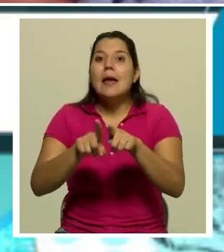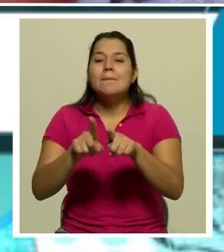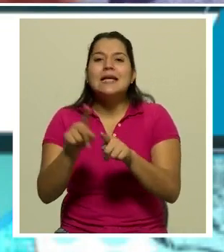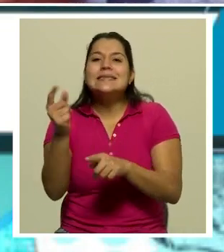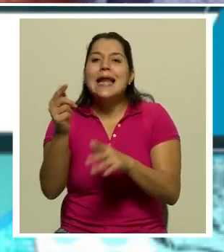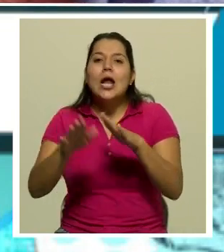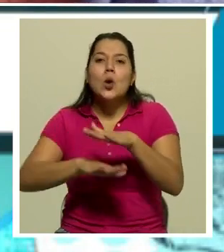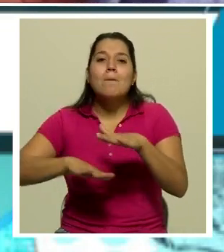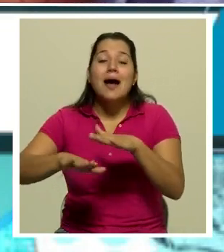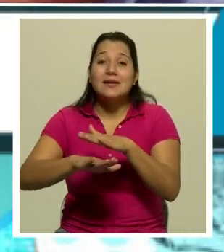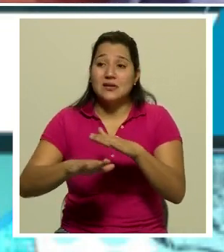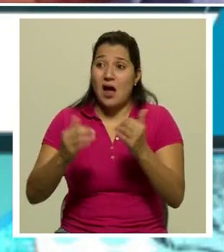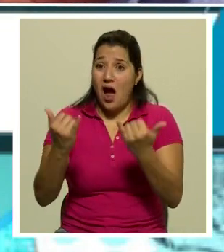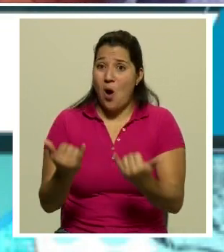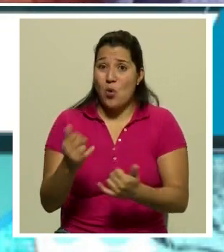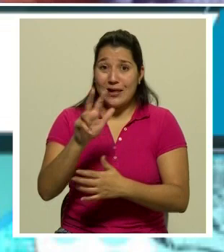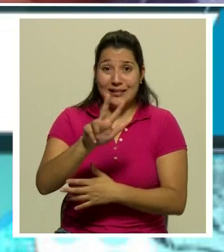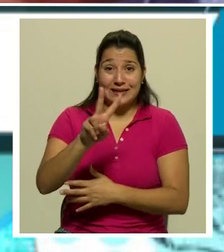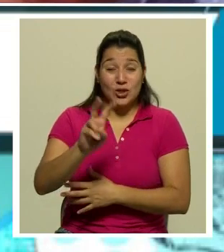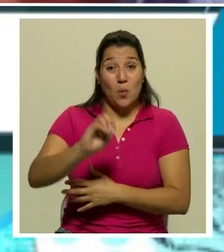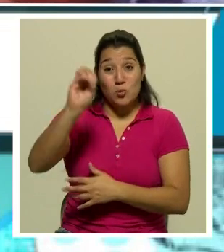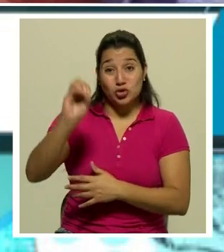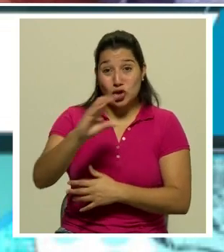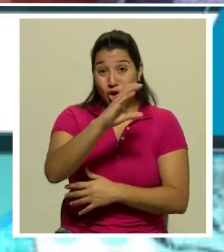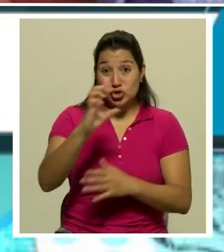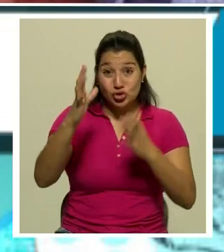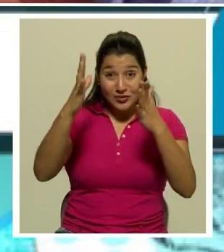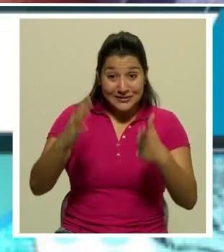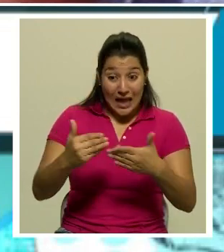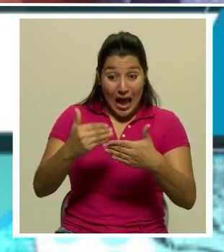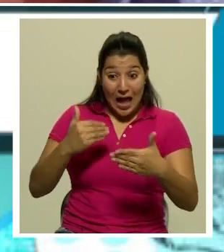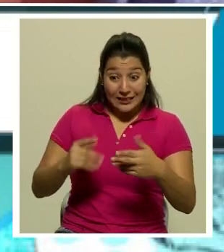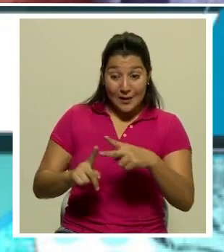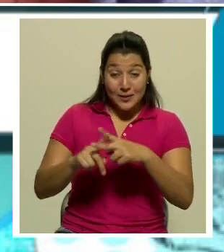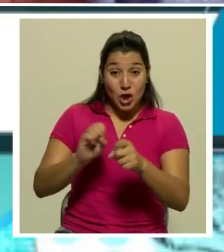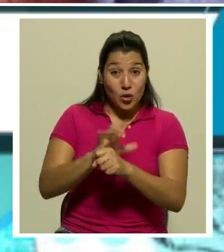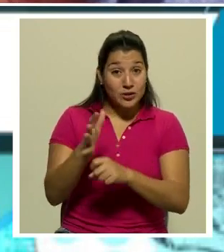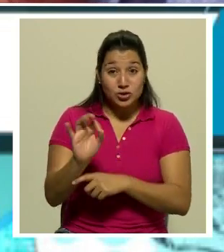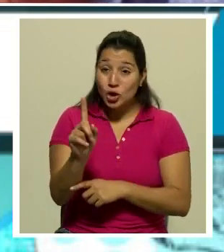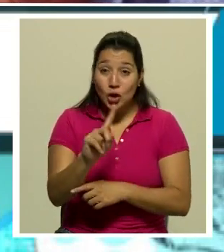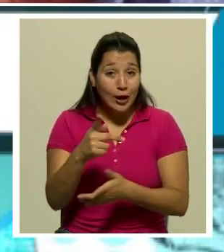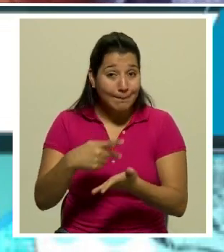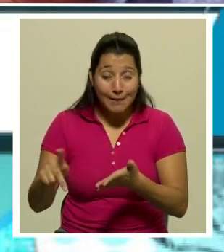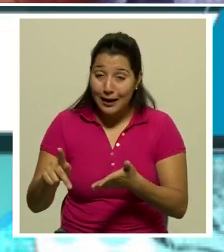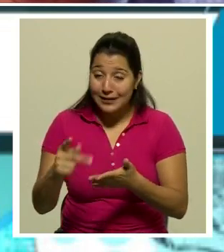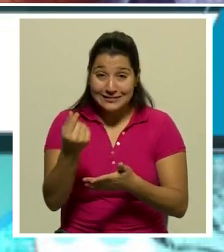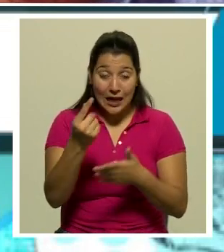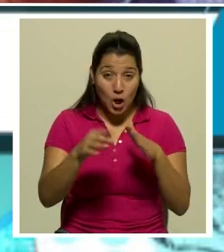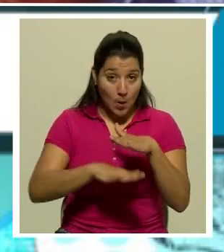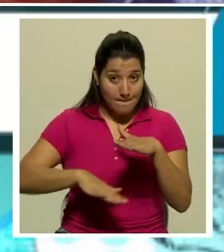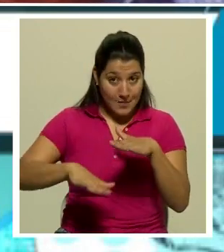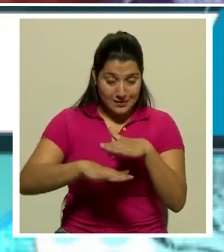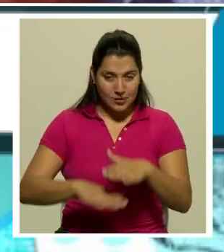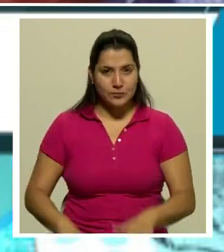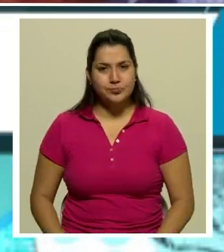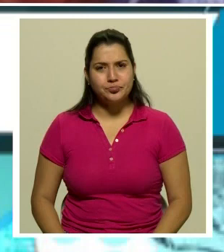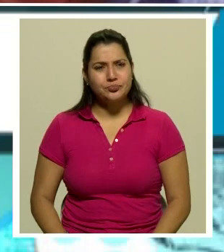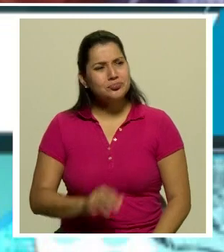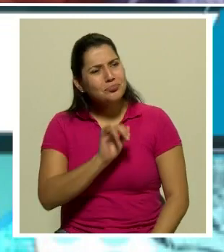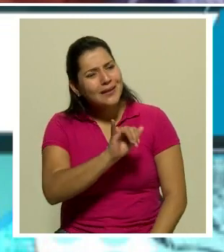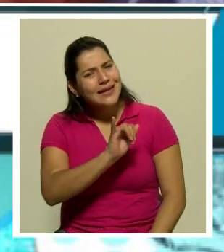un 32% de los costarricenses antes de esta pandemia no lo ganaban. Don Mario, este virus